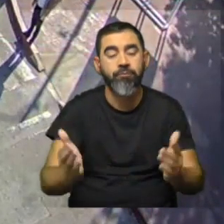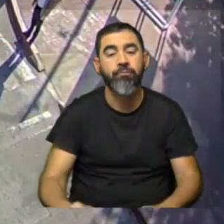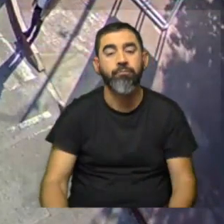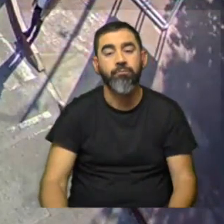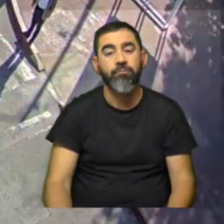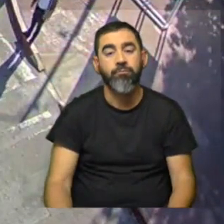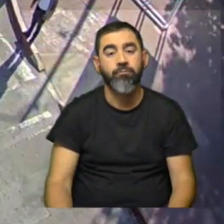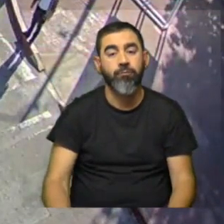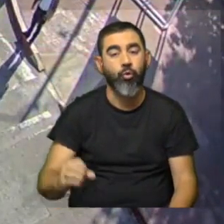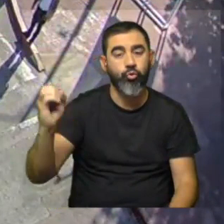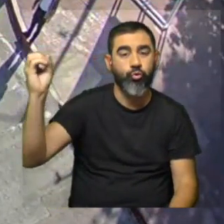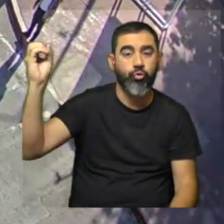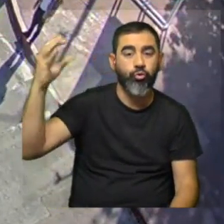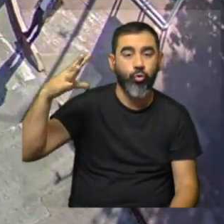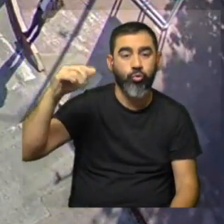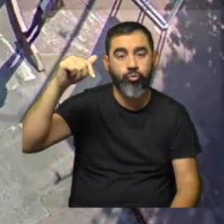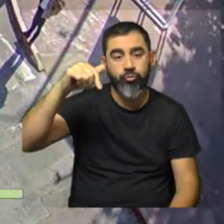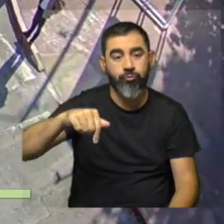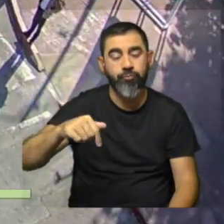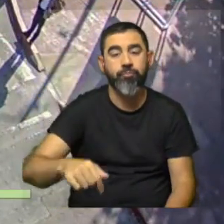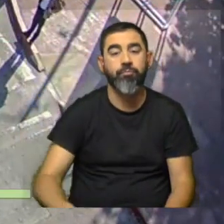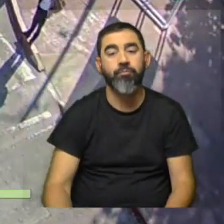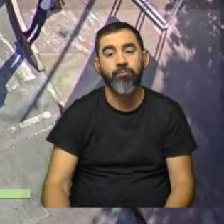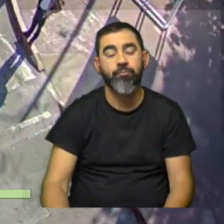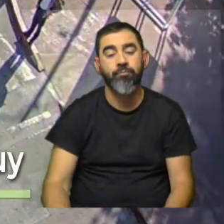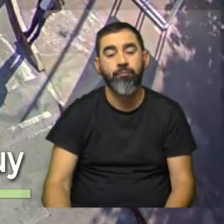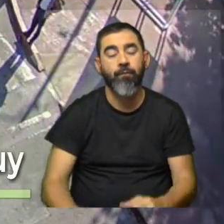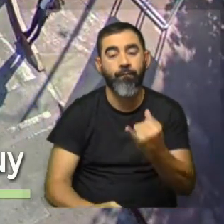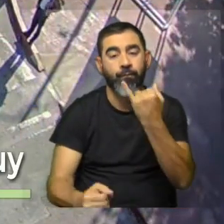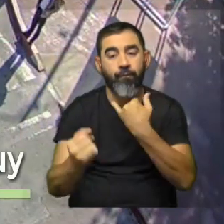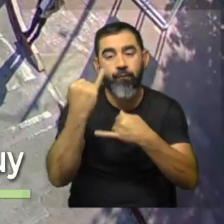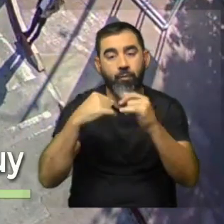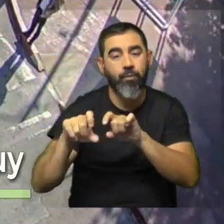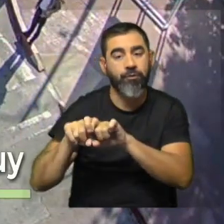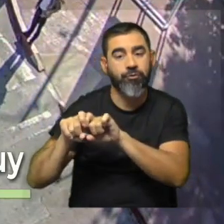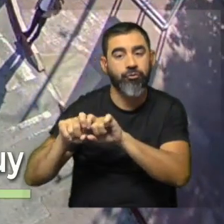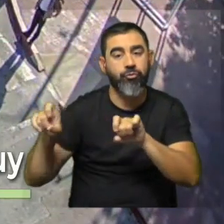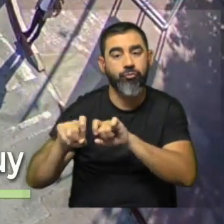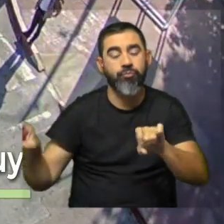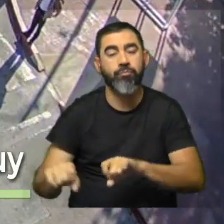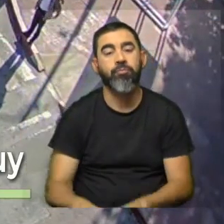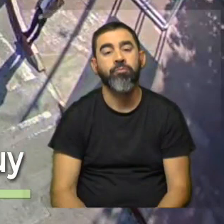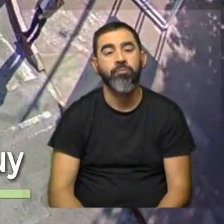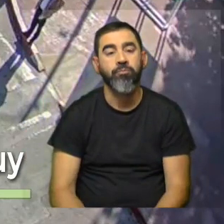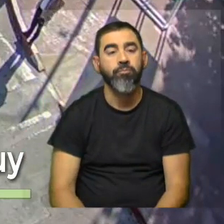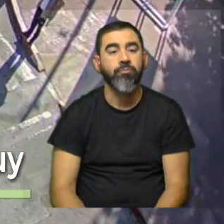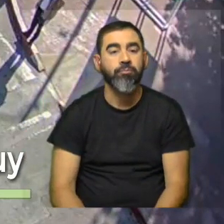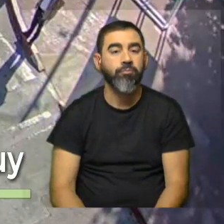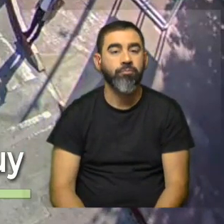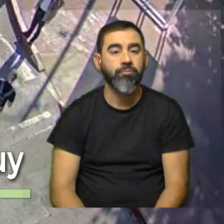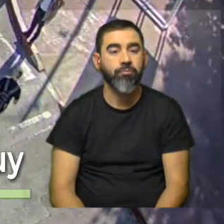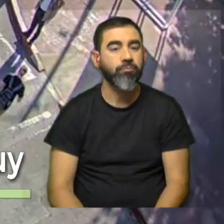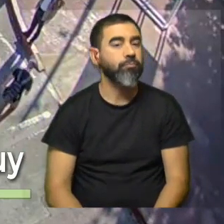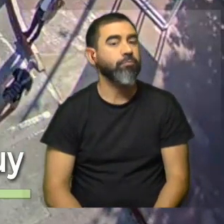Mañana soleada, movida a esta hora. @imtránsito, @mbdetransporte, todo lo que ocurre en